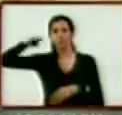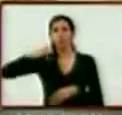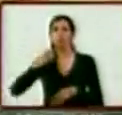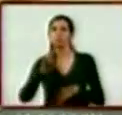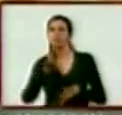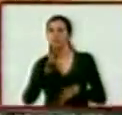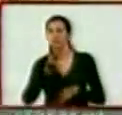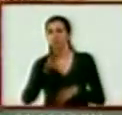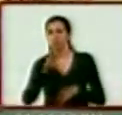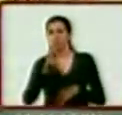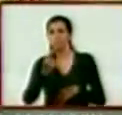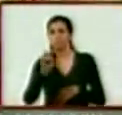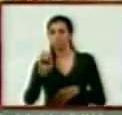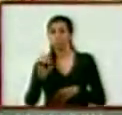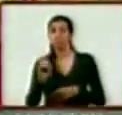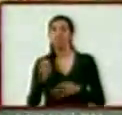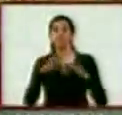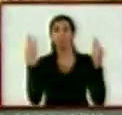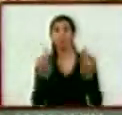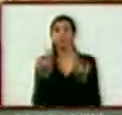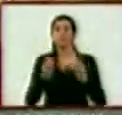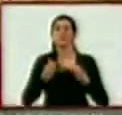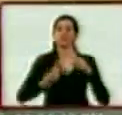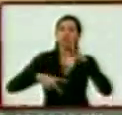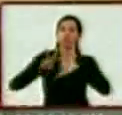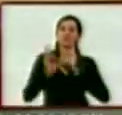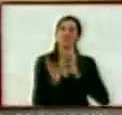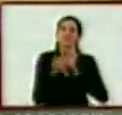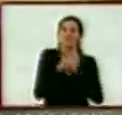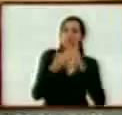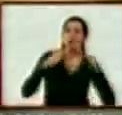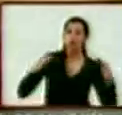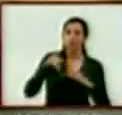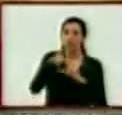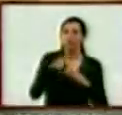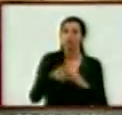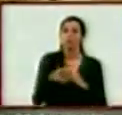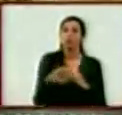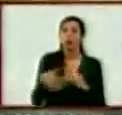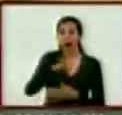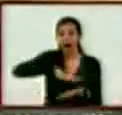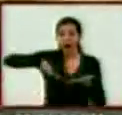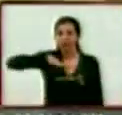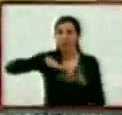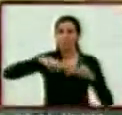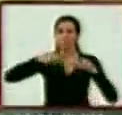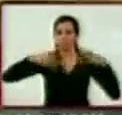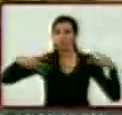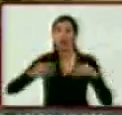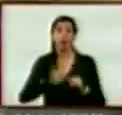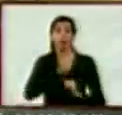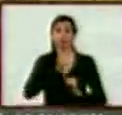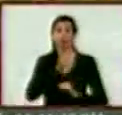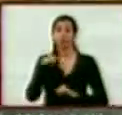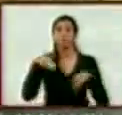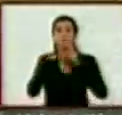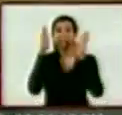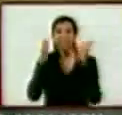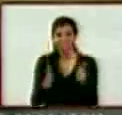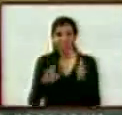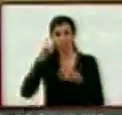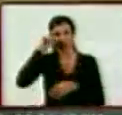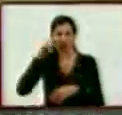Familias que se encuentran en 12 refugios del área metropolitana serán beneficiadas de este gran proyecto habitacional. El ministro